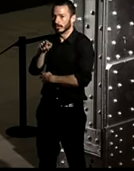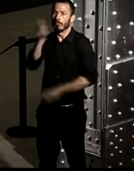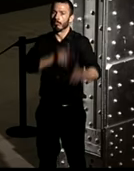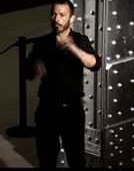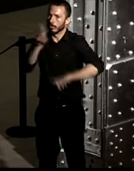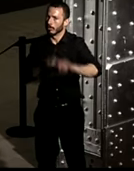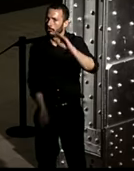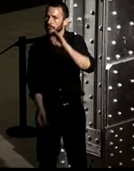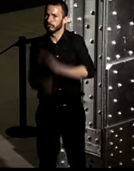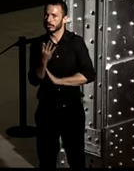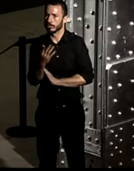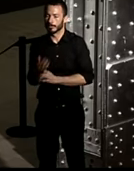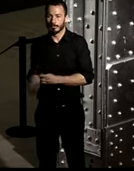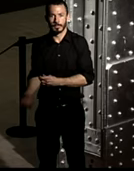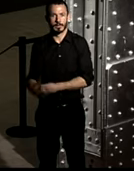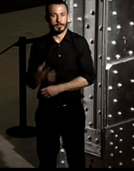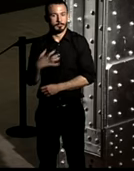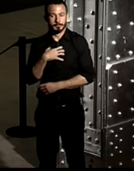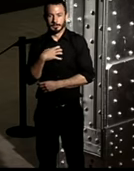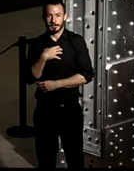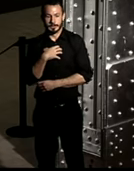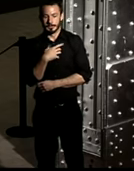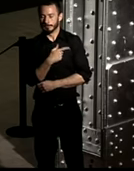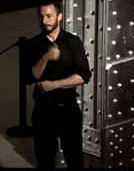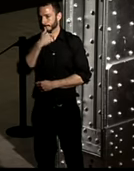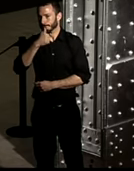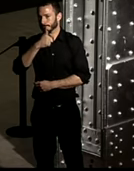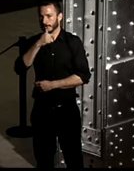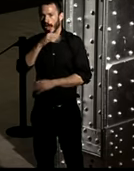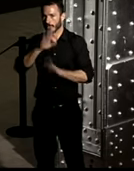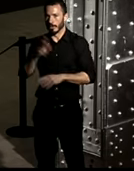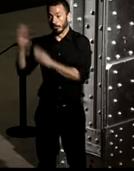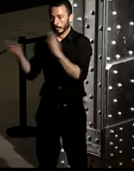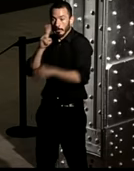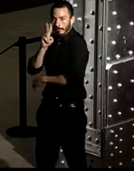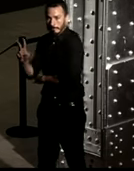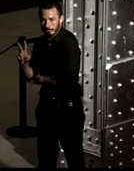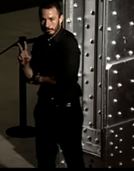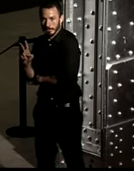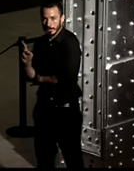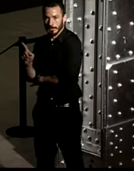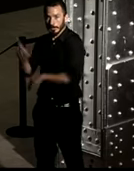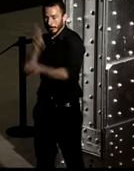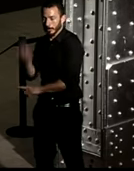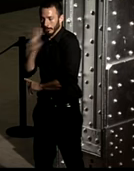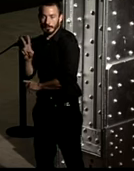Lo reconozco. No pude resistirme y me adelanté. Yo ya había visto el desenlace de la temporada y no me importaba nada volver a verlo con Sara, pero... Es que ni